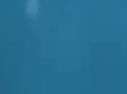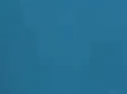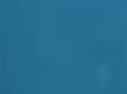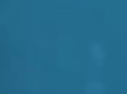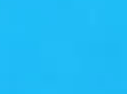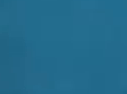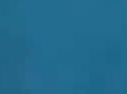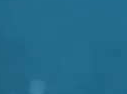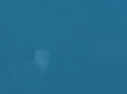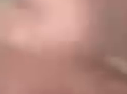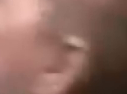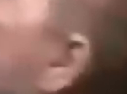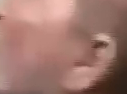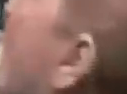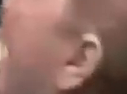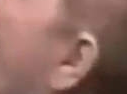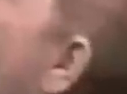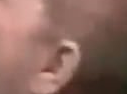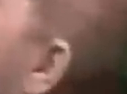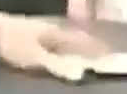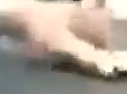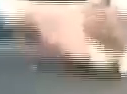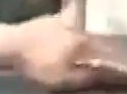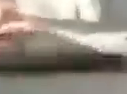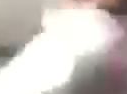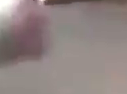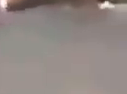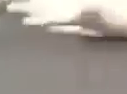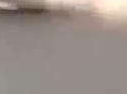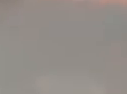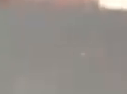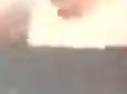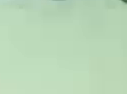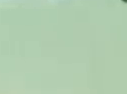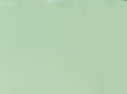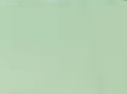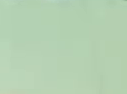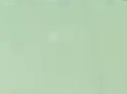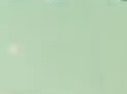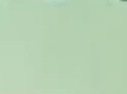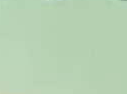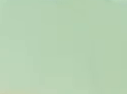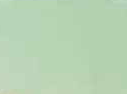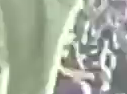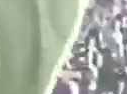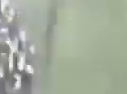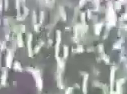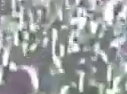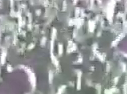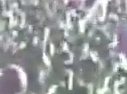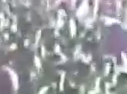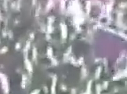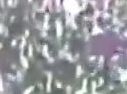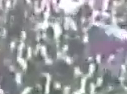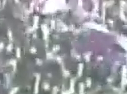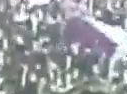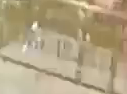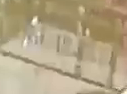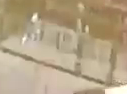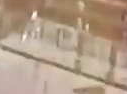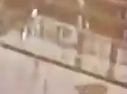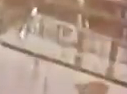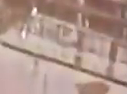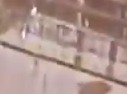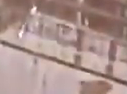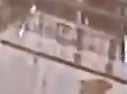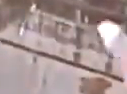por el huracán revolucionario. Uno más de este proceso. Chávez es un sentimiento nacional, es un proyecto que se hizo colectivo.